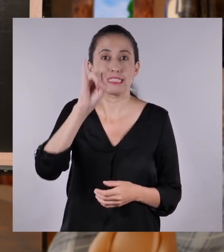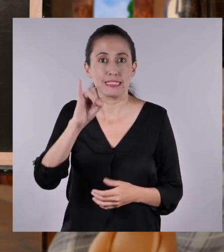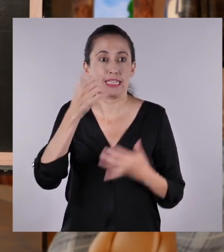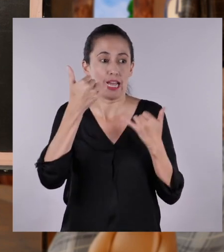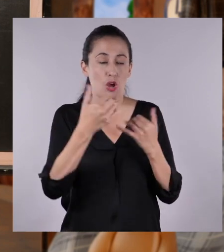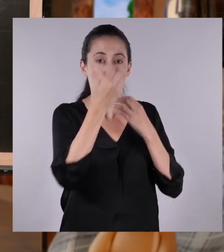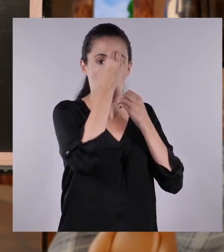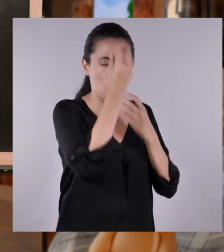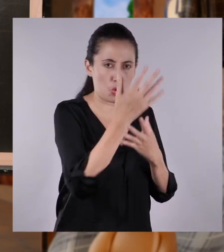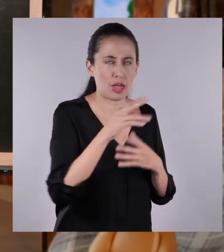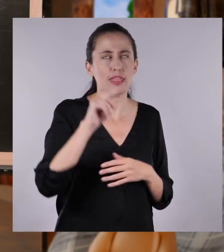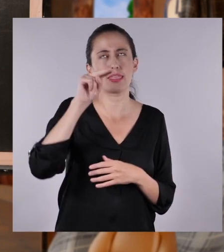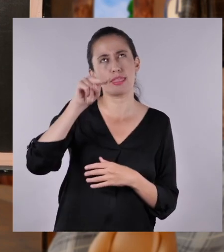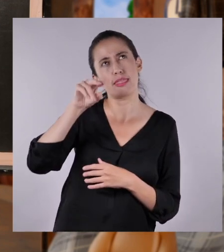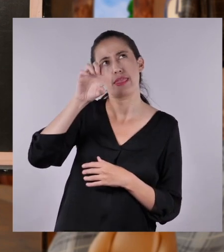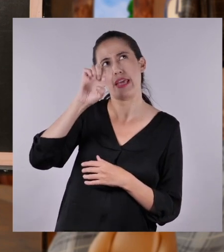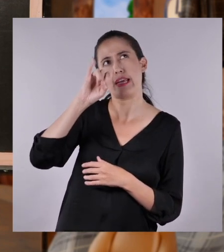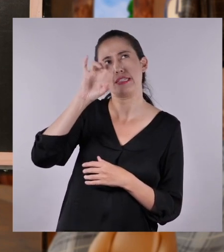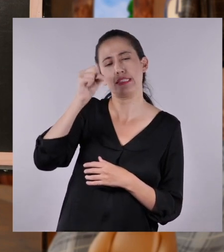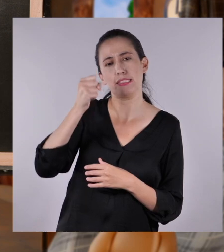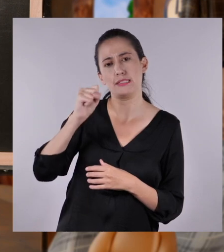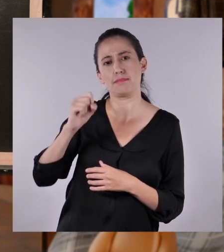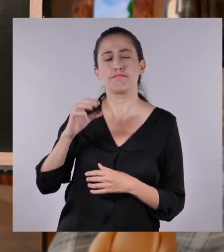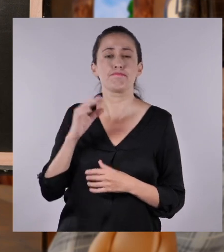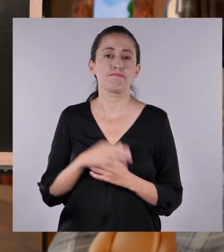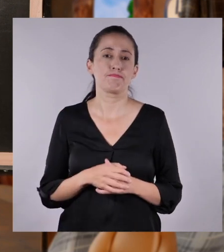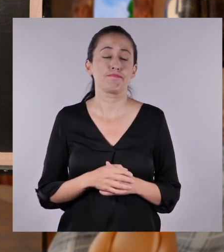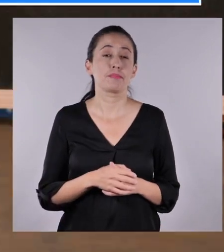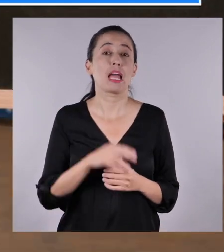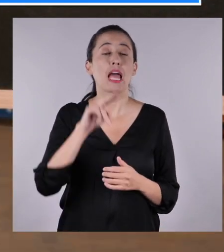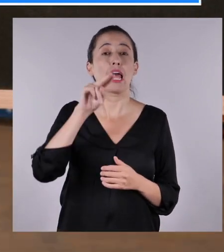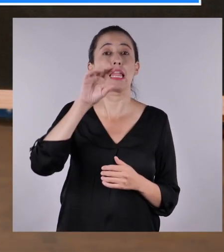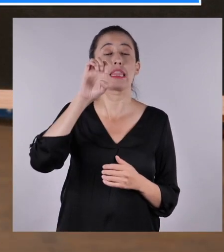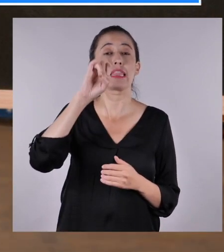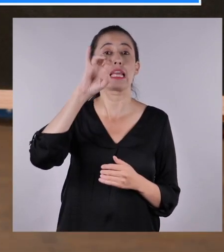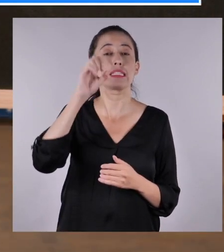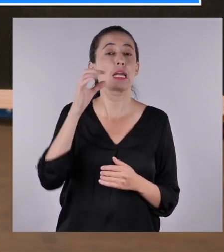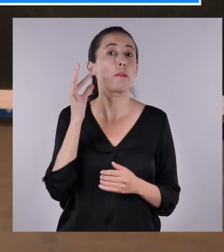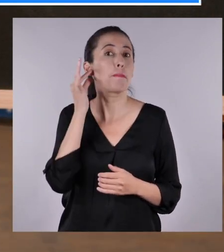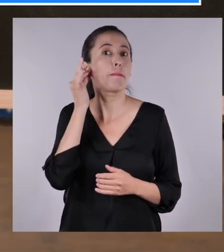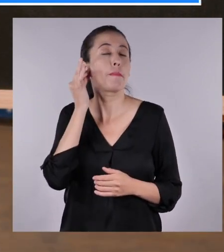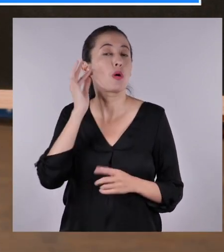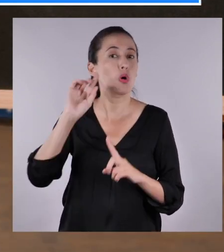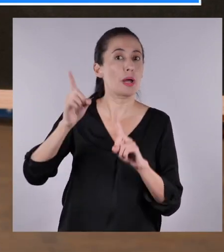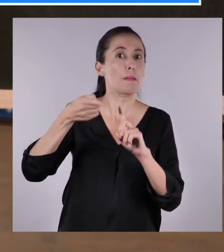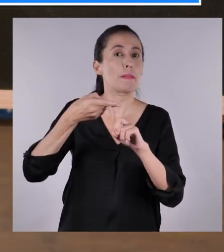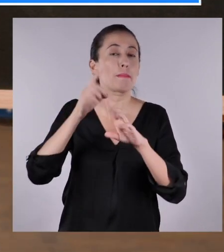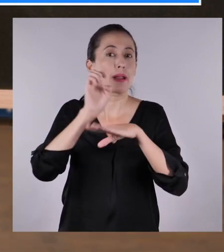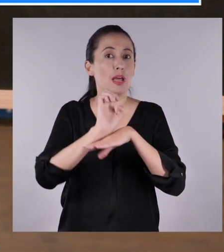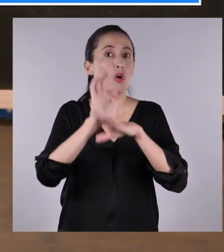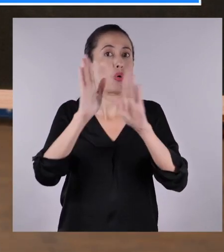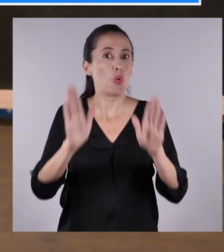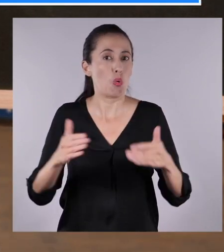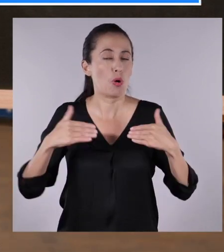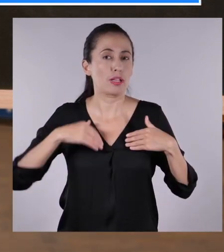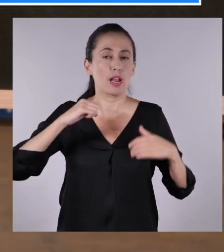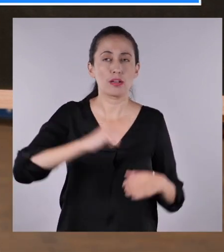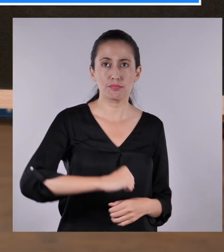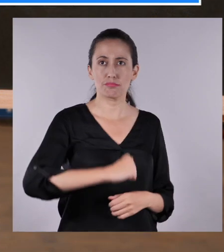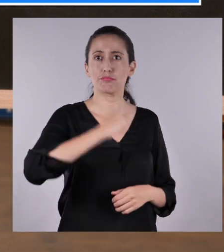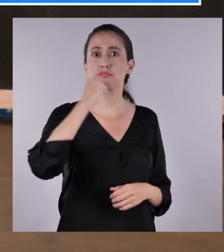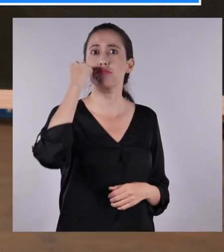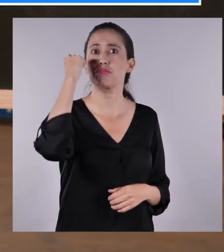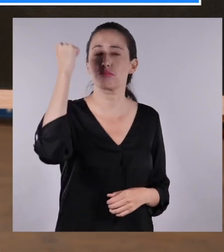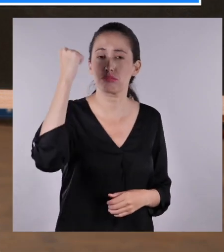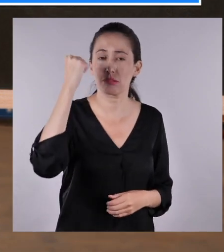voy a contar el día de hoy. Neysy Dahomes. Neysy Dahomes es la primera mujer ecuatoriana en ganar